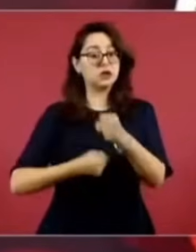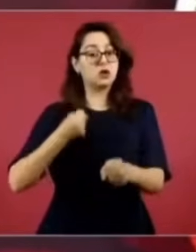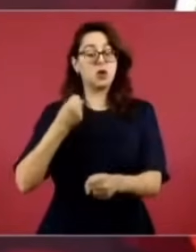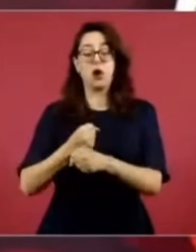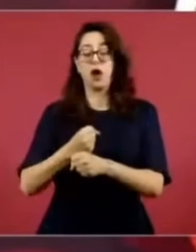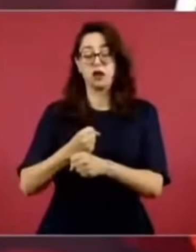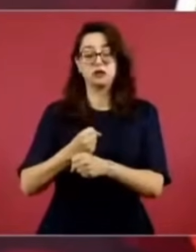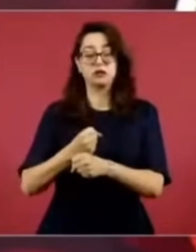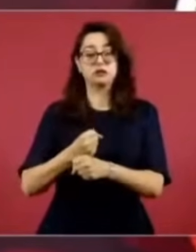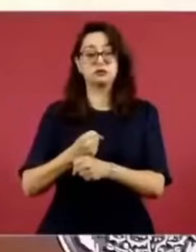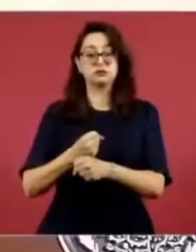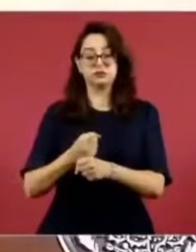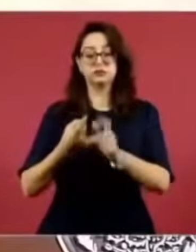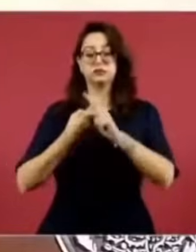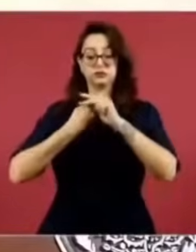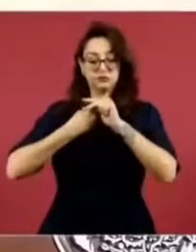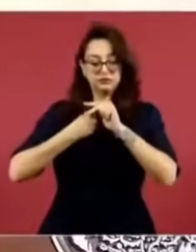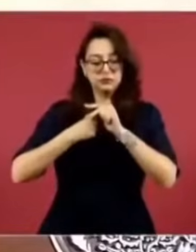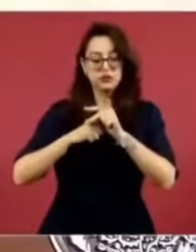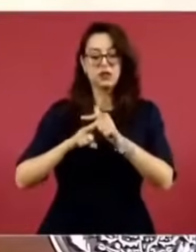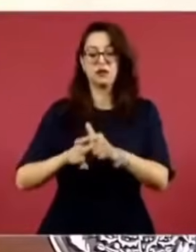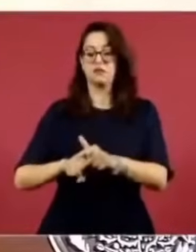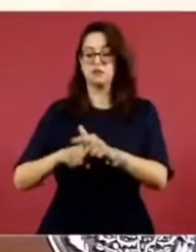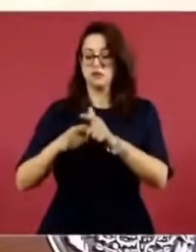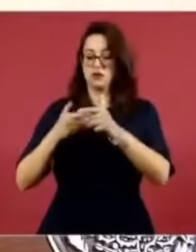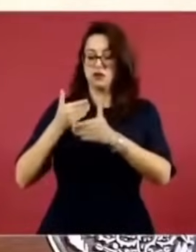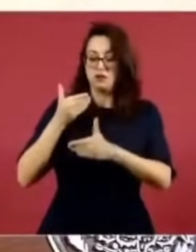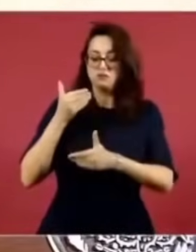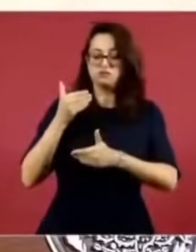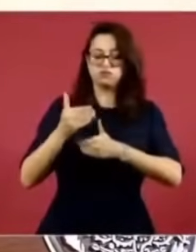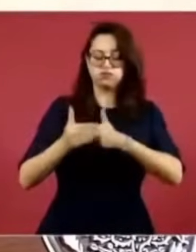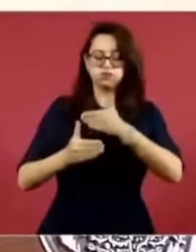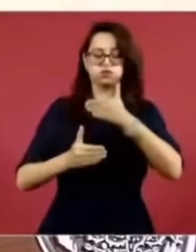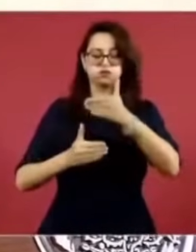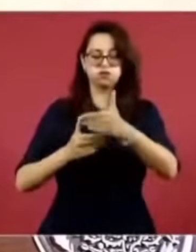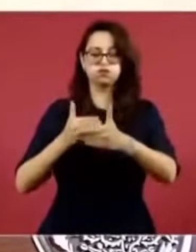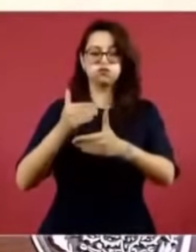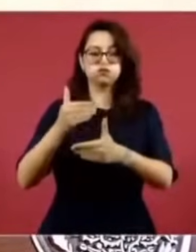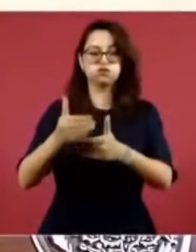el darle su sitio que le corresponde